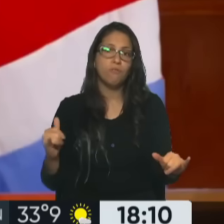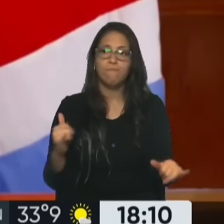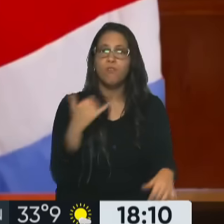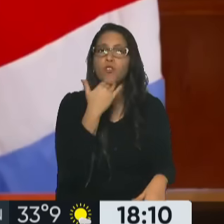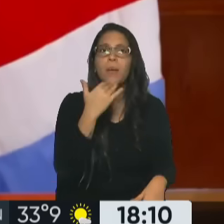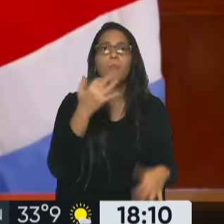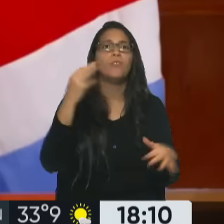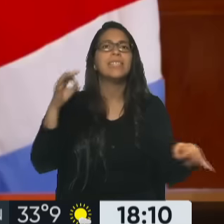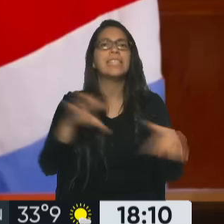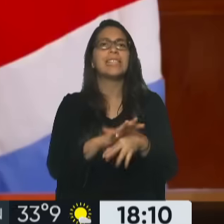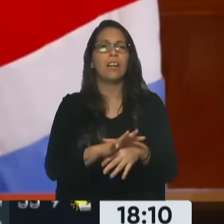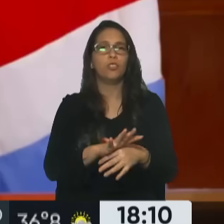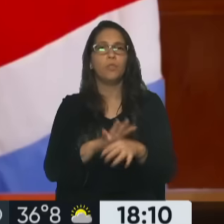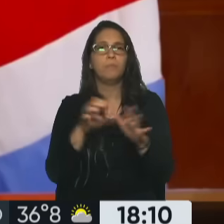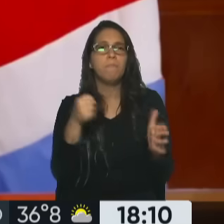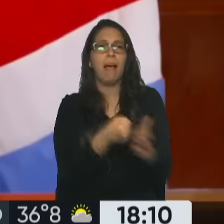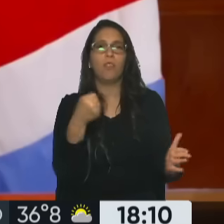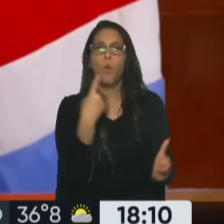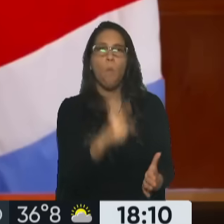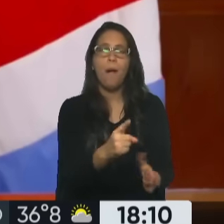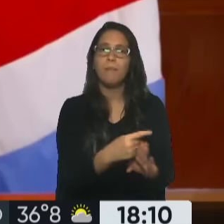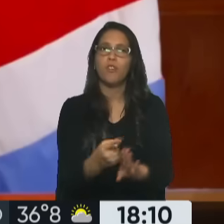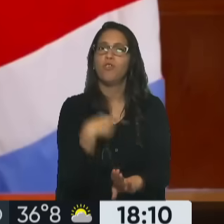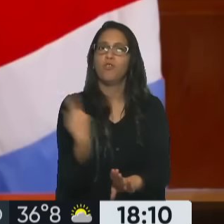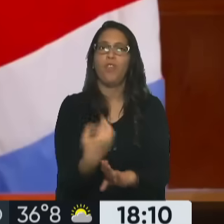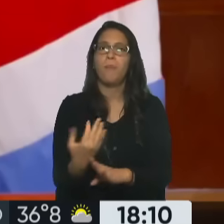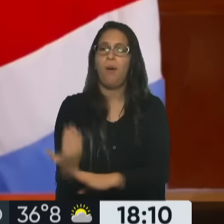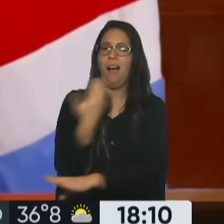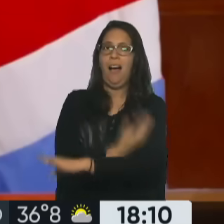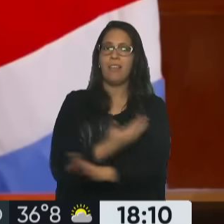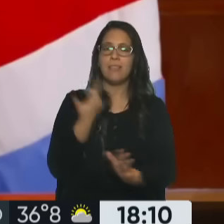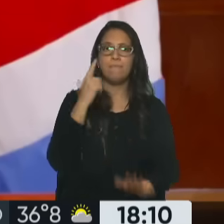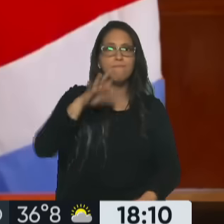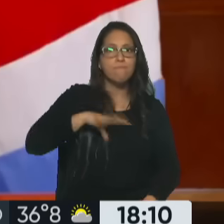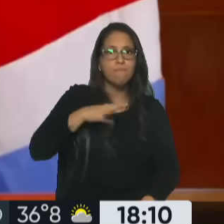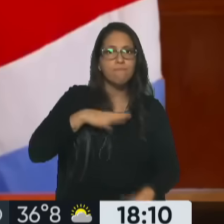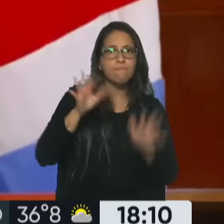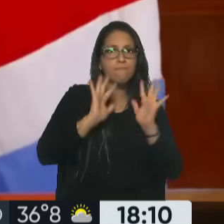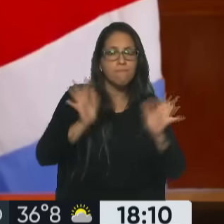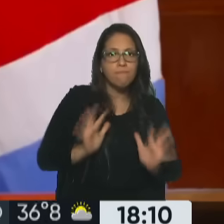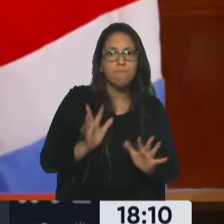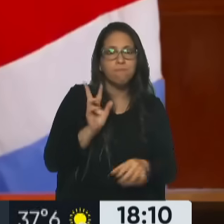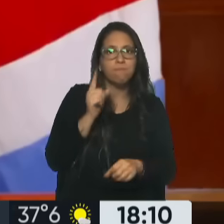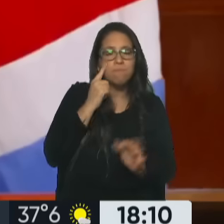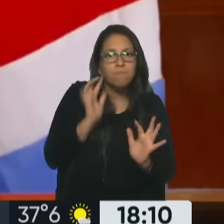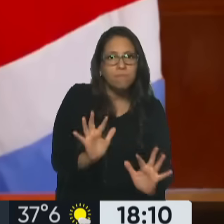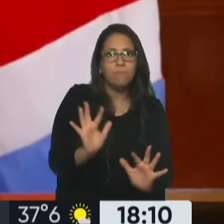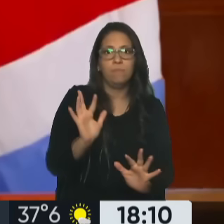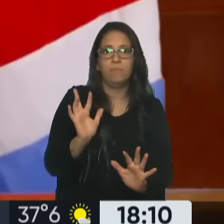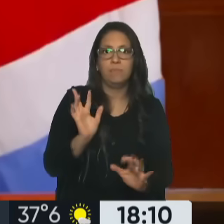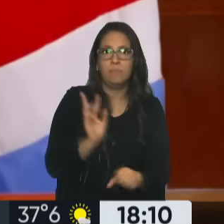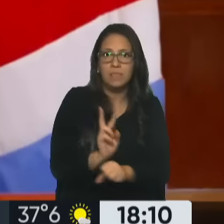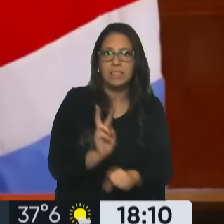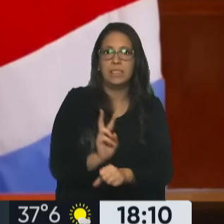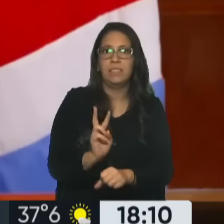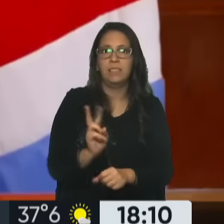alcance nos obligan a tomar medidas preventivas de precaución y de mucho cuidado en la administración de